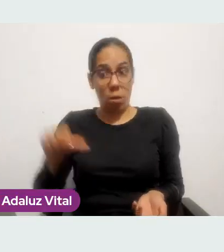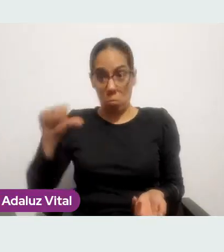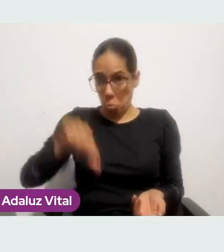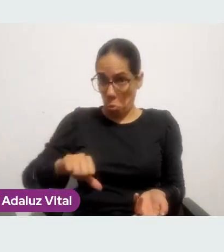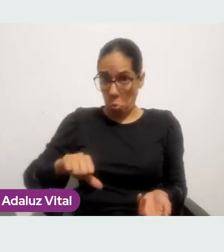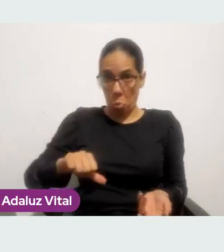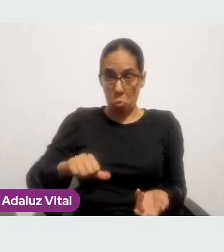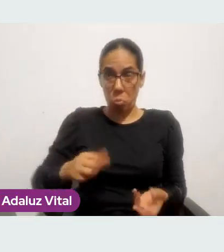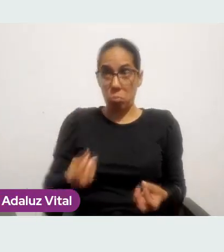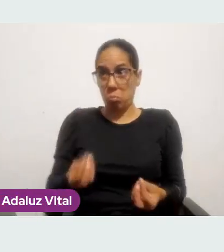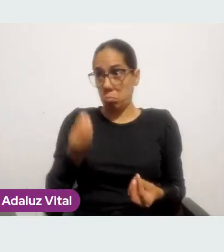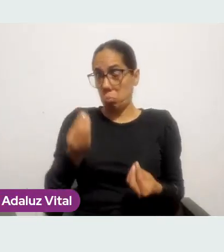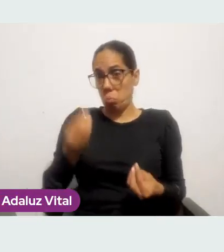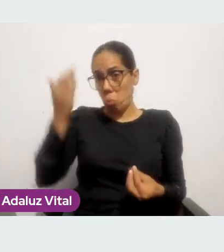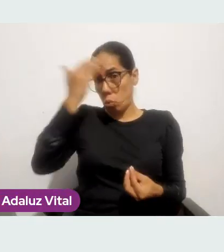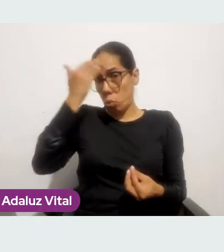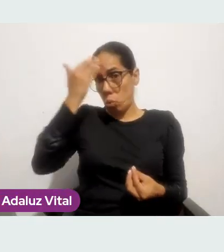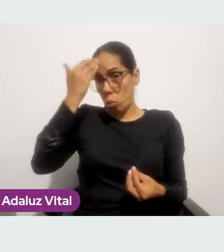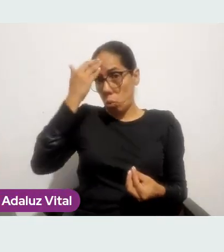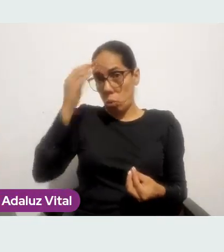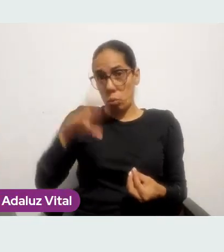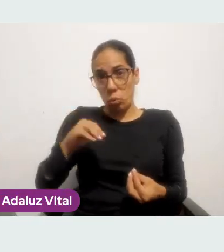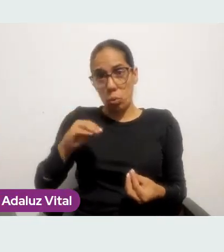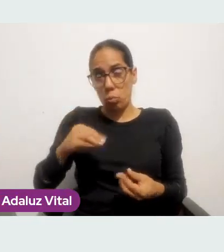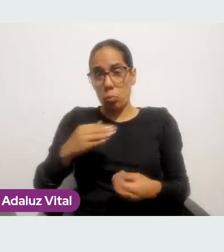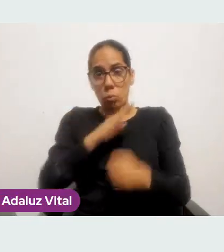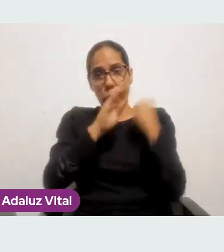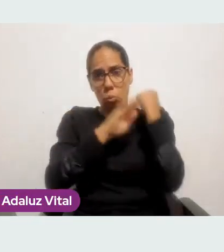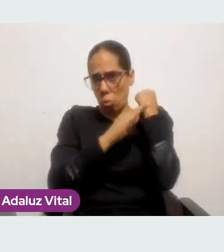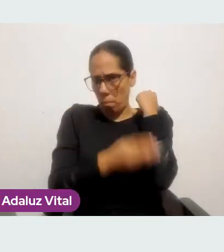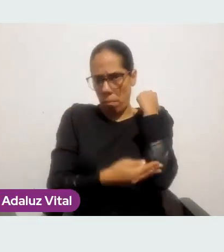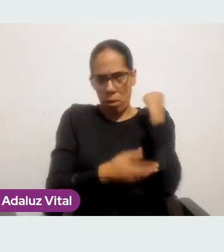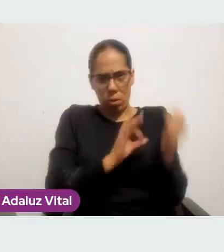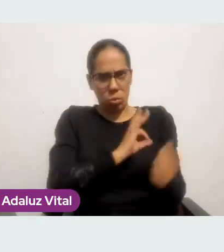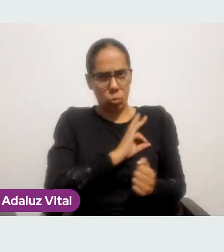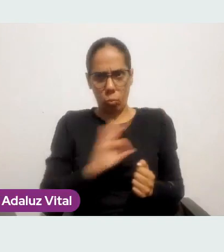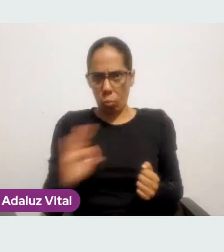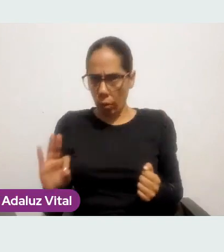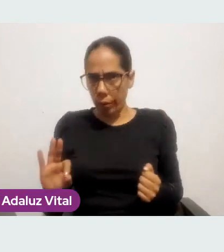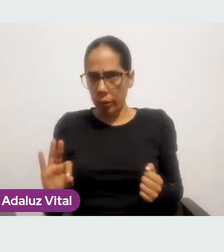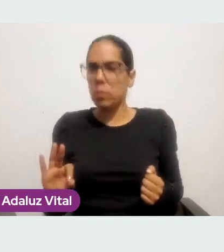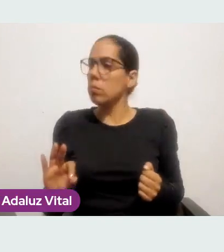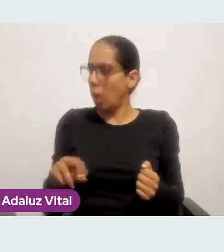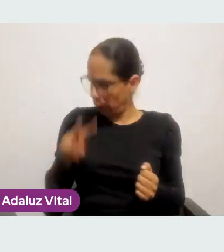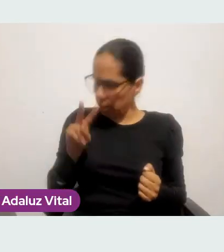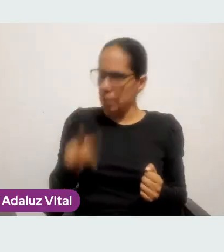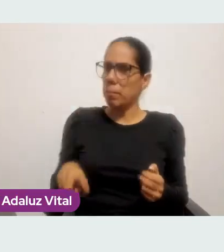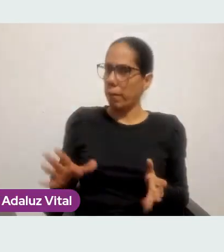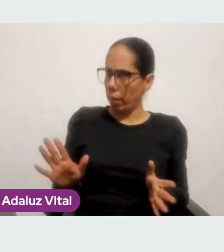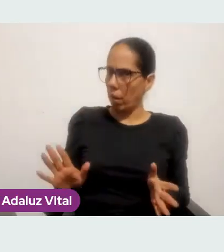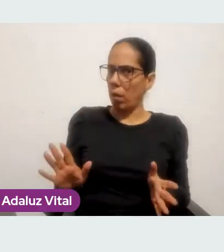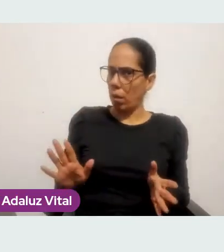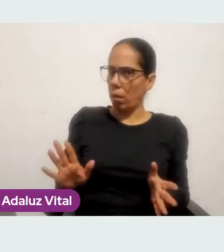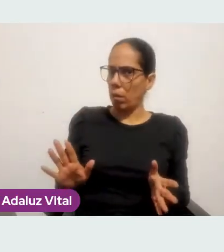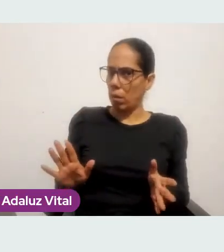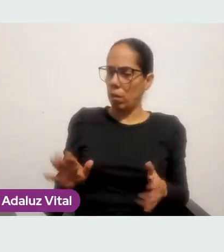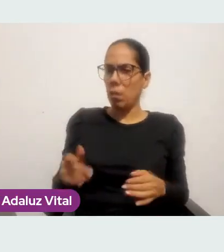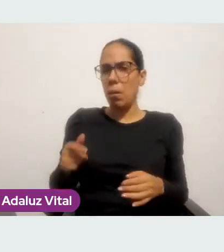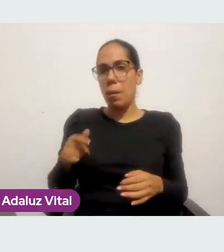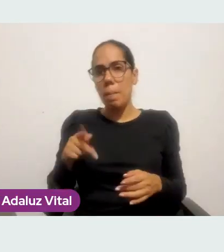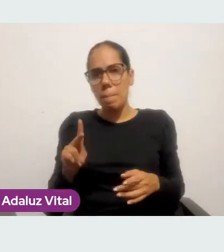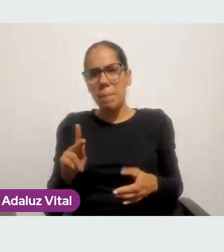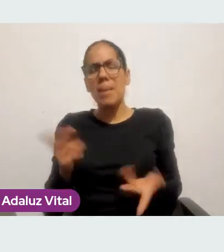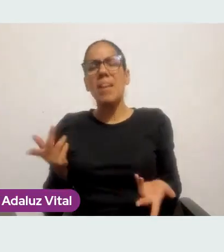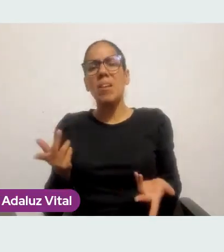o fue un embarazo no deseado, ¿no? Y aun cuando así fuera, también, ¿para qué lo voy a